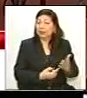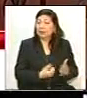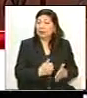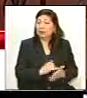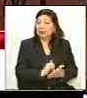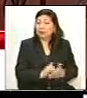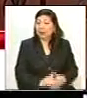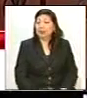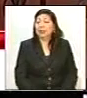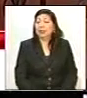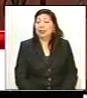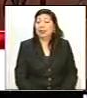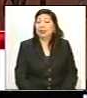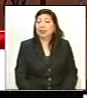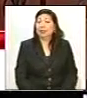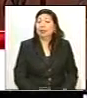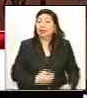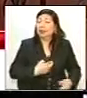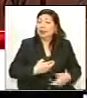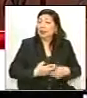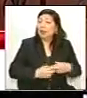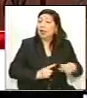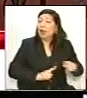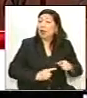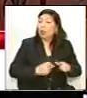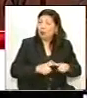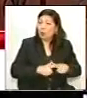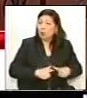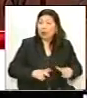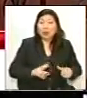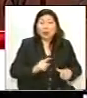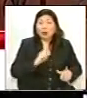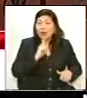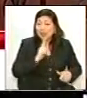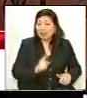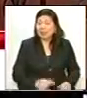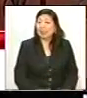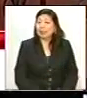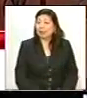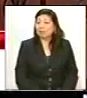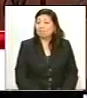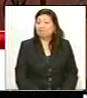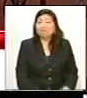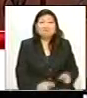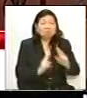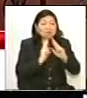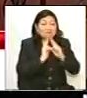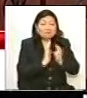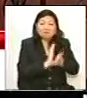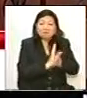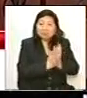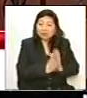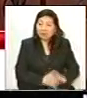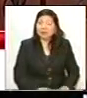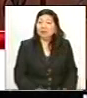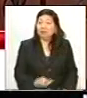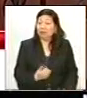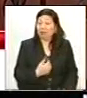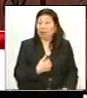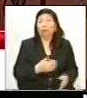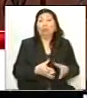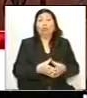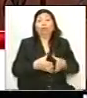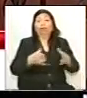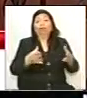manera que se habían generado algunas áreas que no eran que no correspondían. Imprescindibles, no correspondían, y eso había inflado